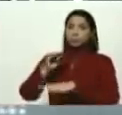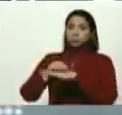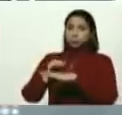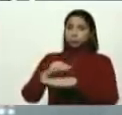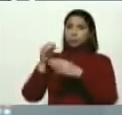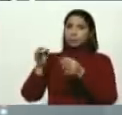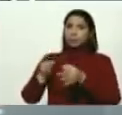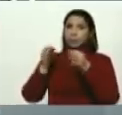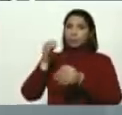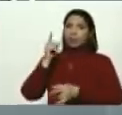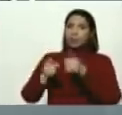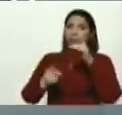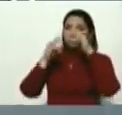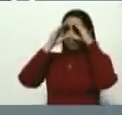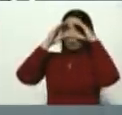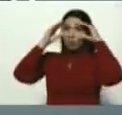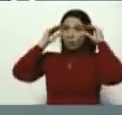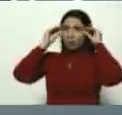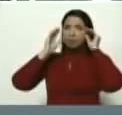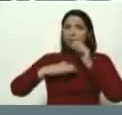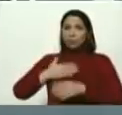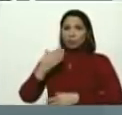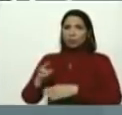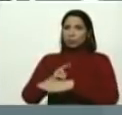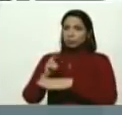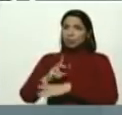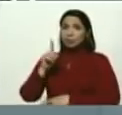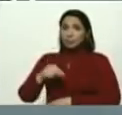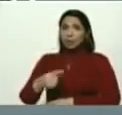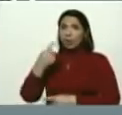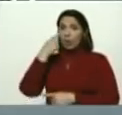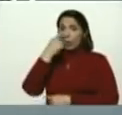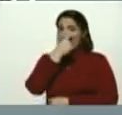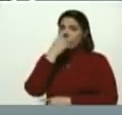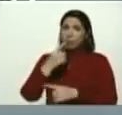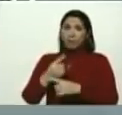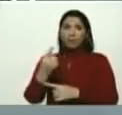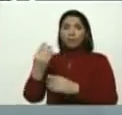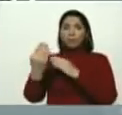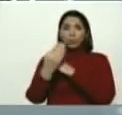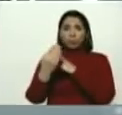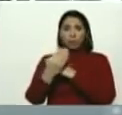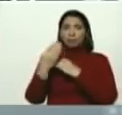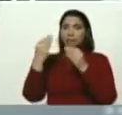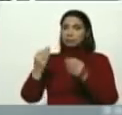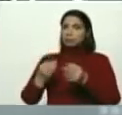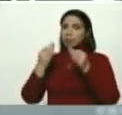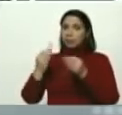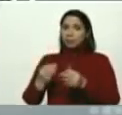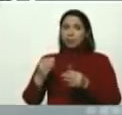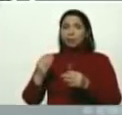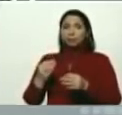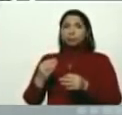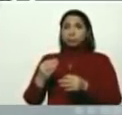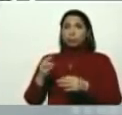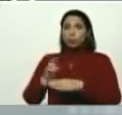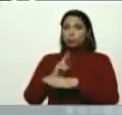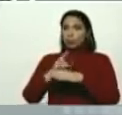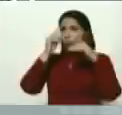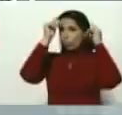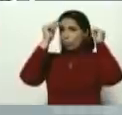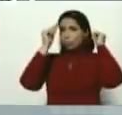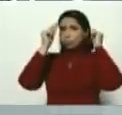algunos lentes que usted puede usar, por los ojos también hay que protegerlo. Siempre recomiendo una gorrita, un